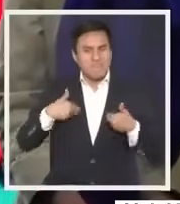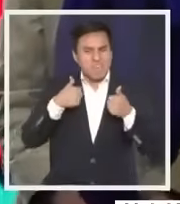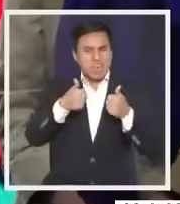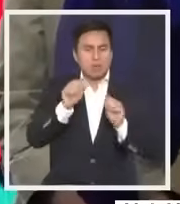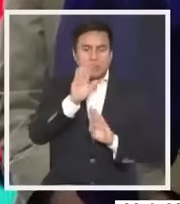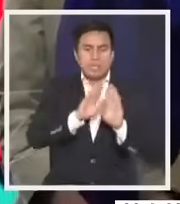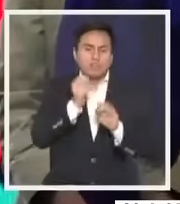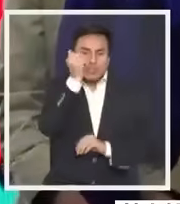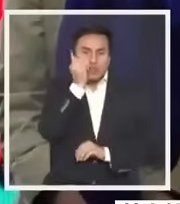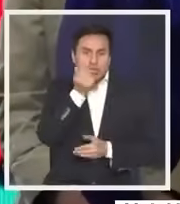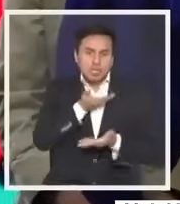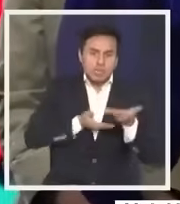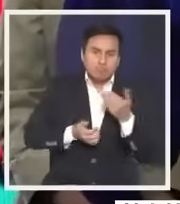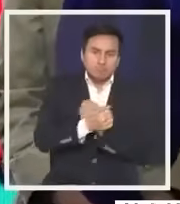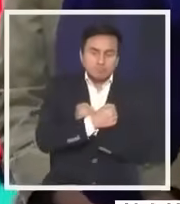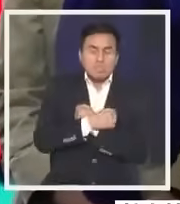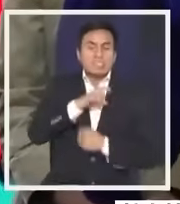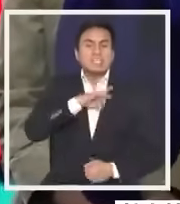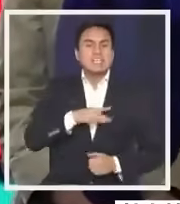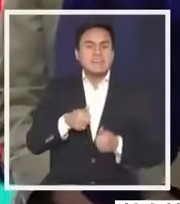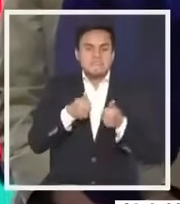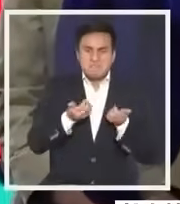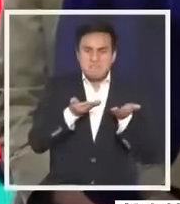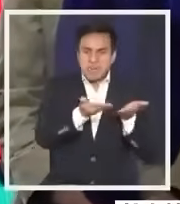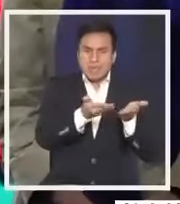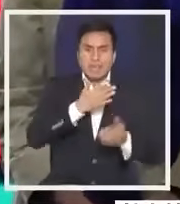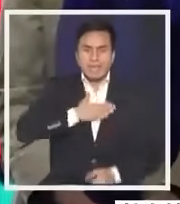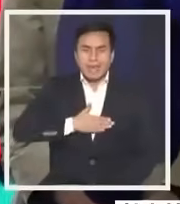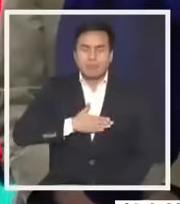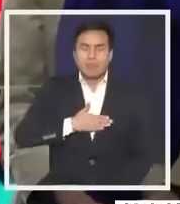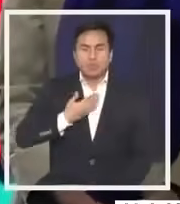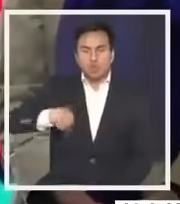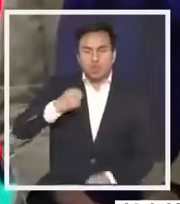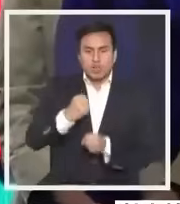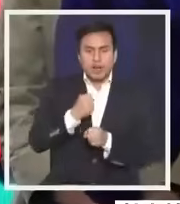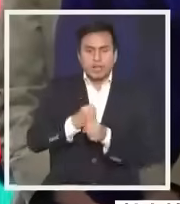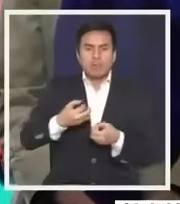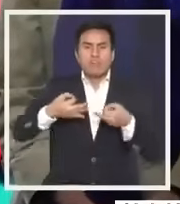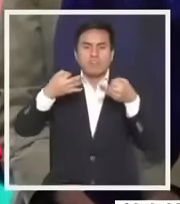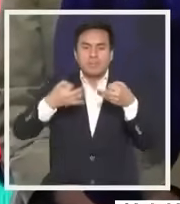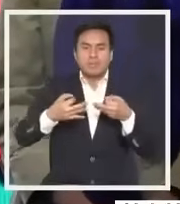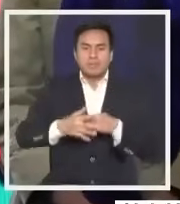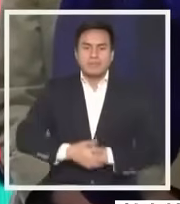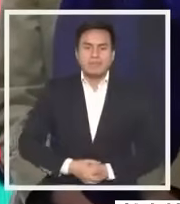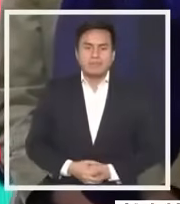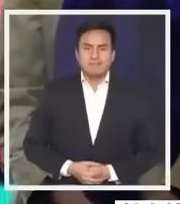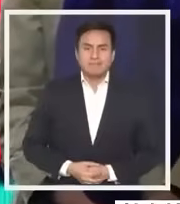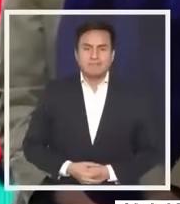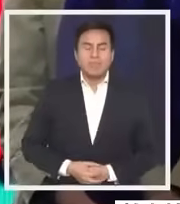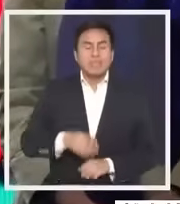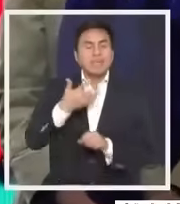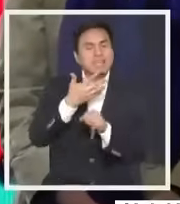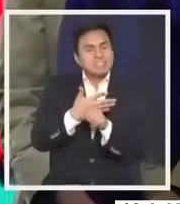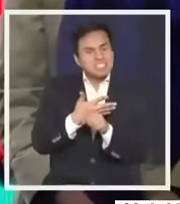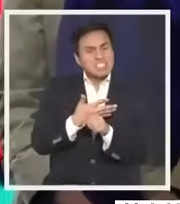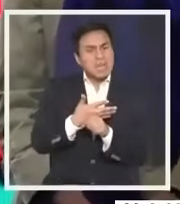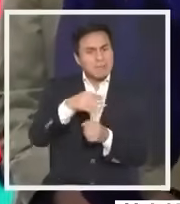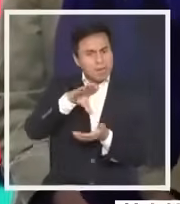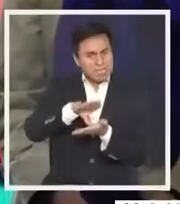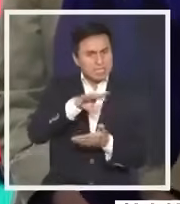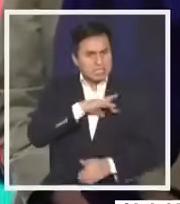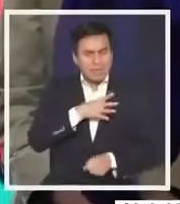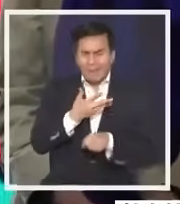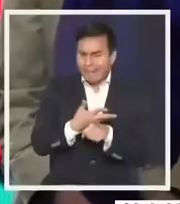y queriéndonos. Queremos que a Chile le vaya bien y en eso estamos trabajando firmemente. Existen en nuestro